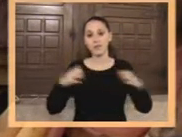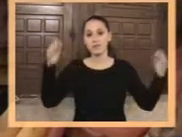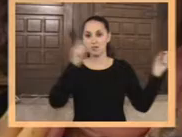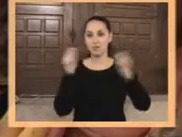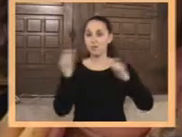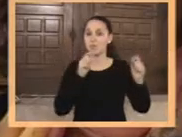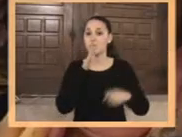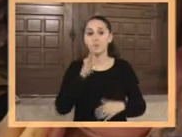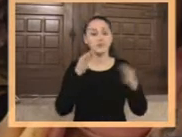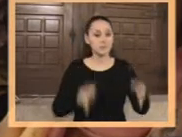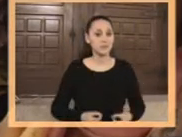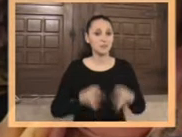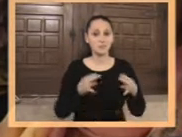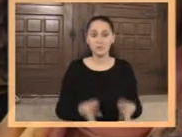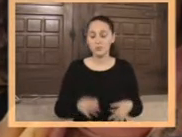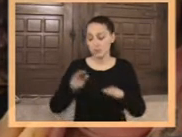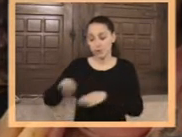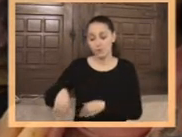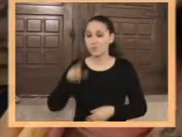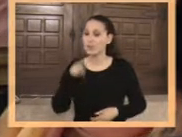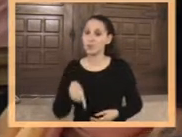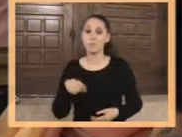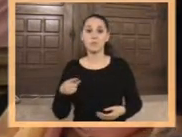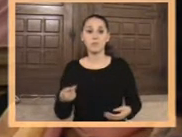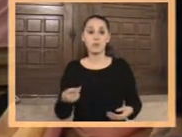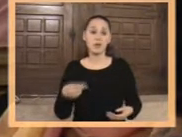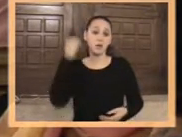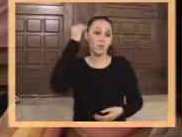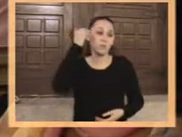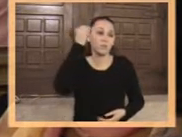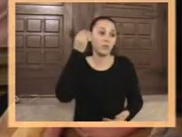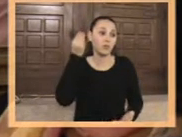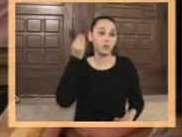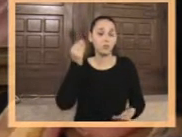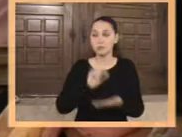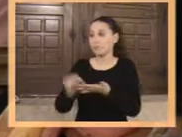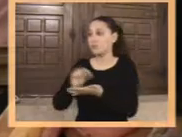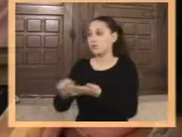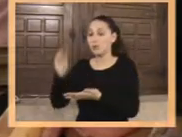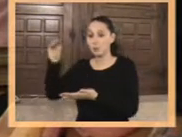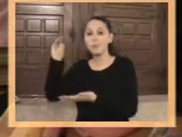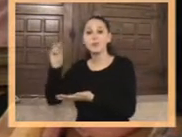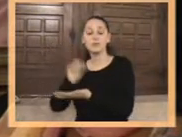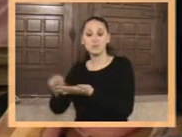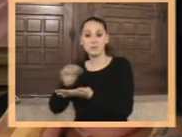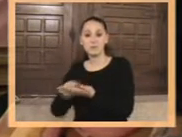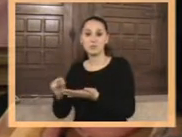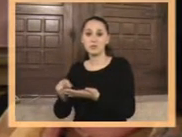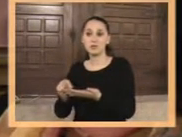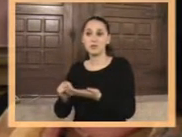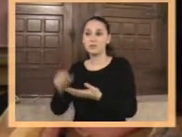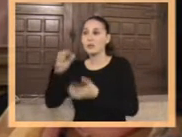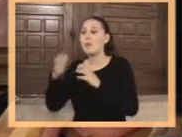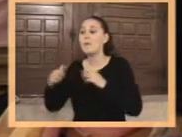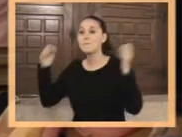siempre nos sucede que, llegado final de mes, estamos preguntando al señor al secretario, oye, ¿se sabe más o menos cuándo puede ser el pleno? ¿Se sabe